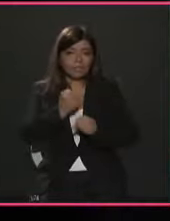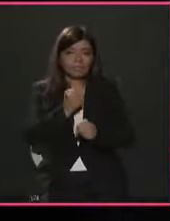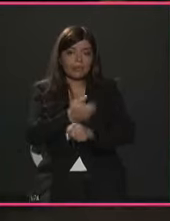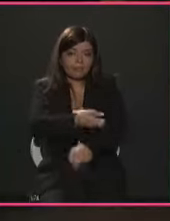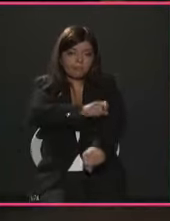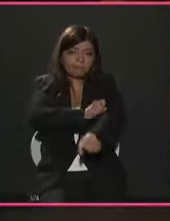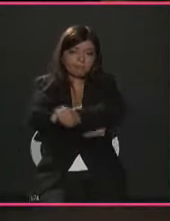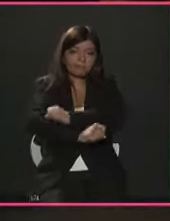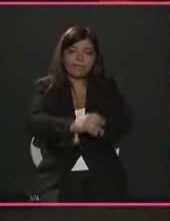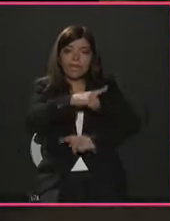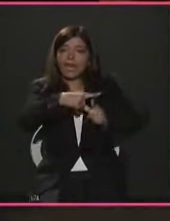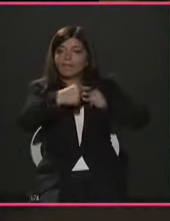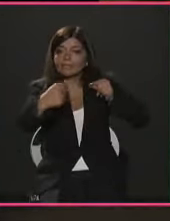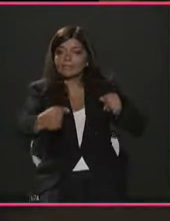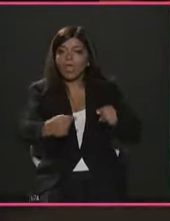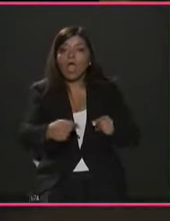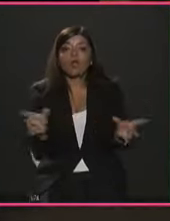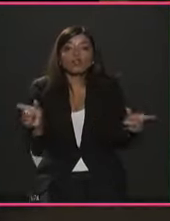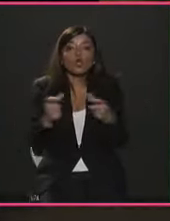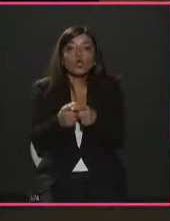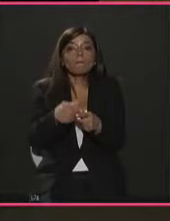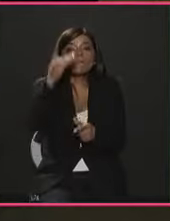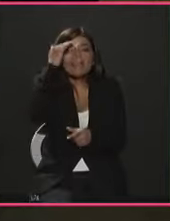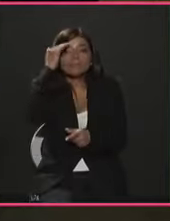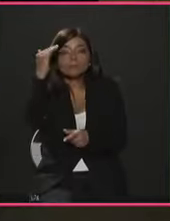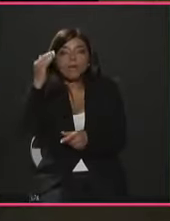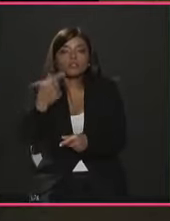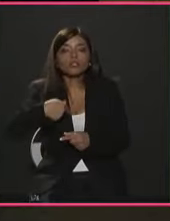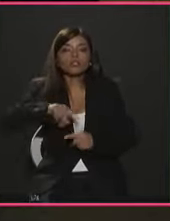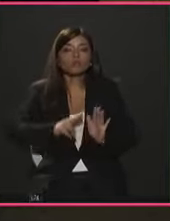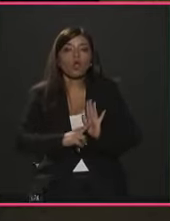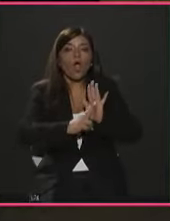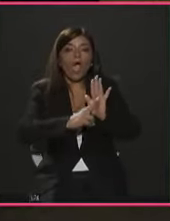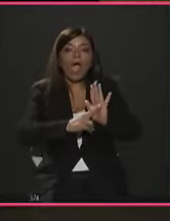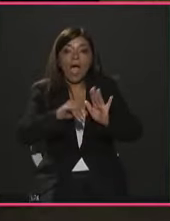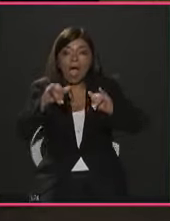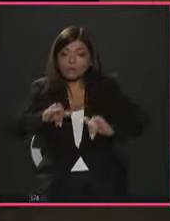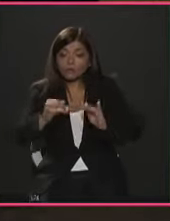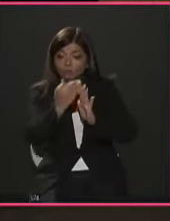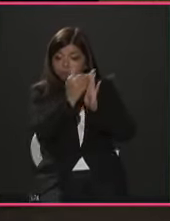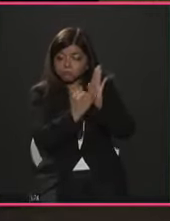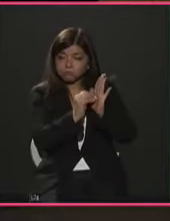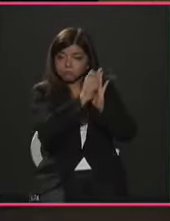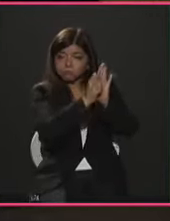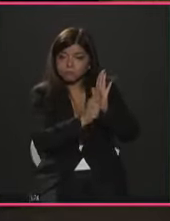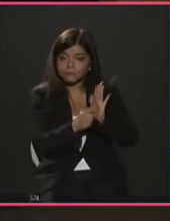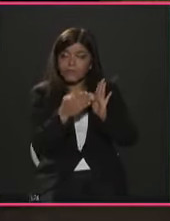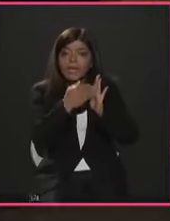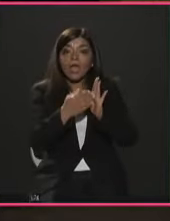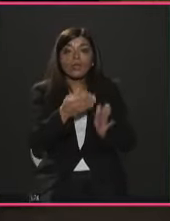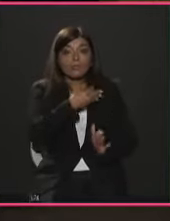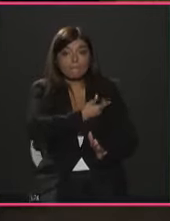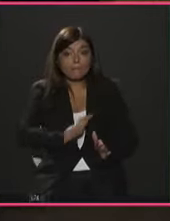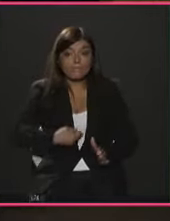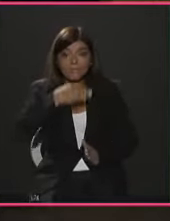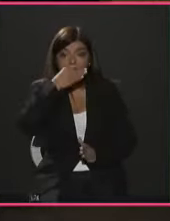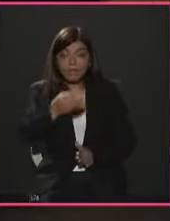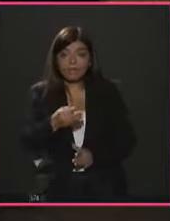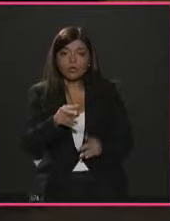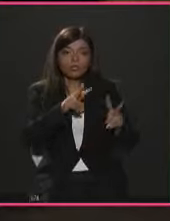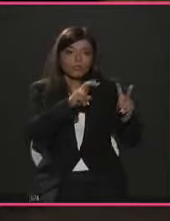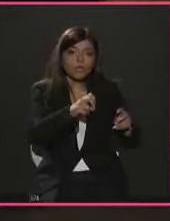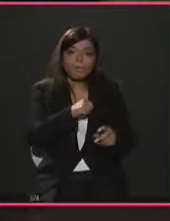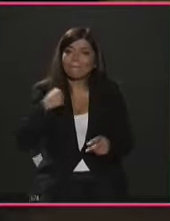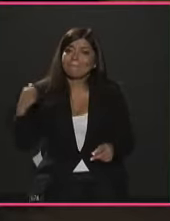largo de todo chile con este comité de expertos propusimos una actualización de la política y como bien lo decía el presidente Esto no es un tema de Nicho nos